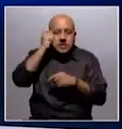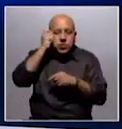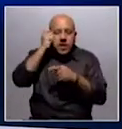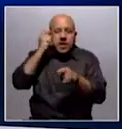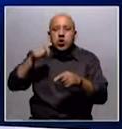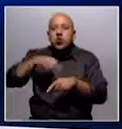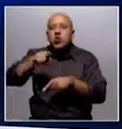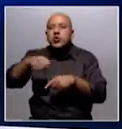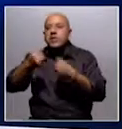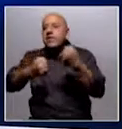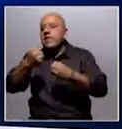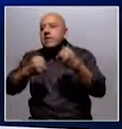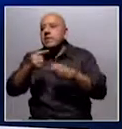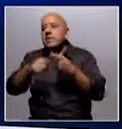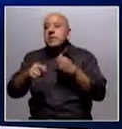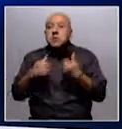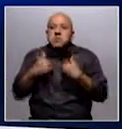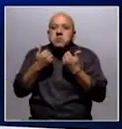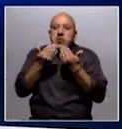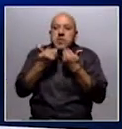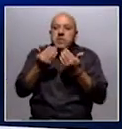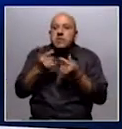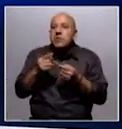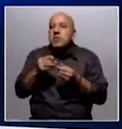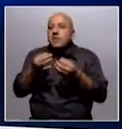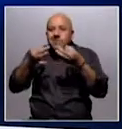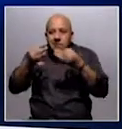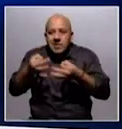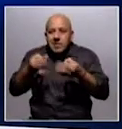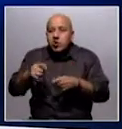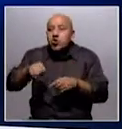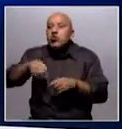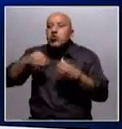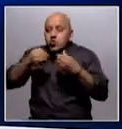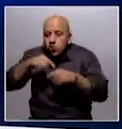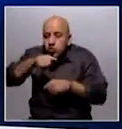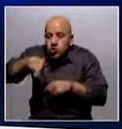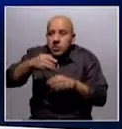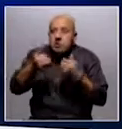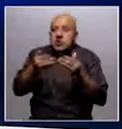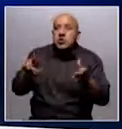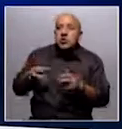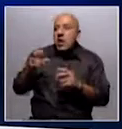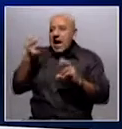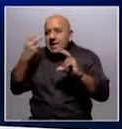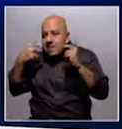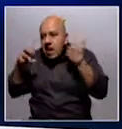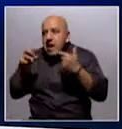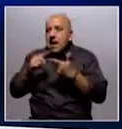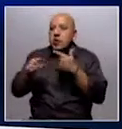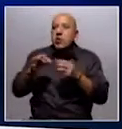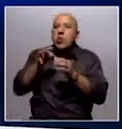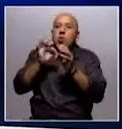se estaban fabricando porque además no sabemos cuál es el foco verdadero de esta infección si fue un animal o fue algún otro tipo de